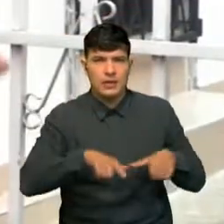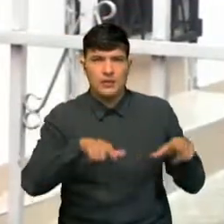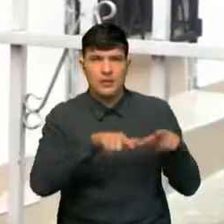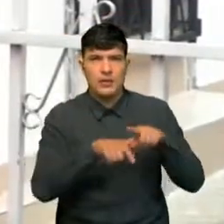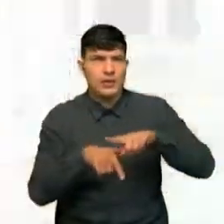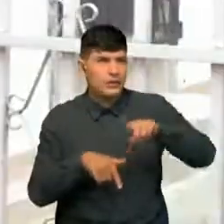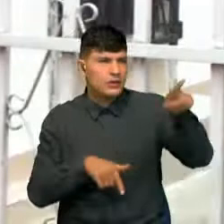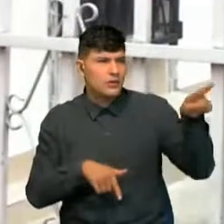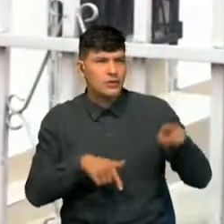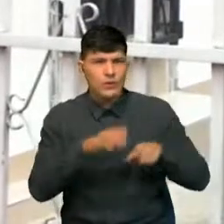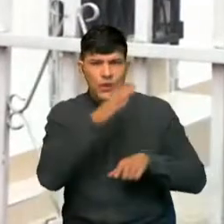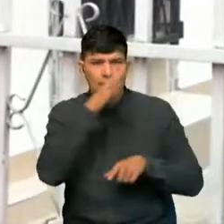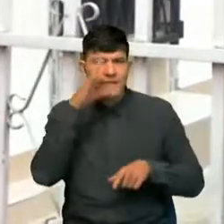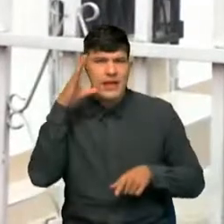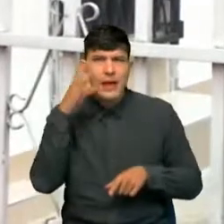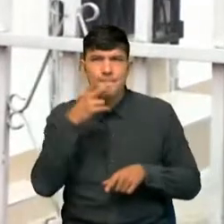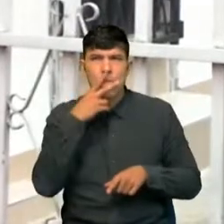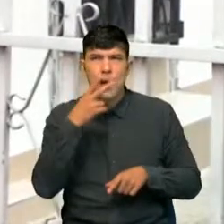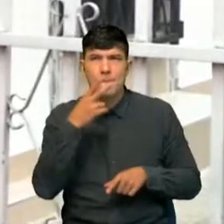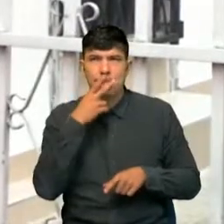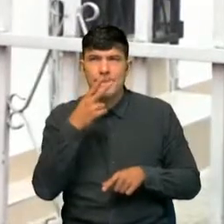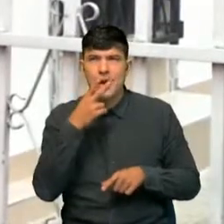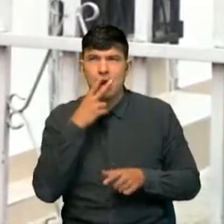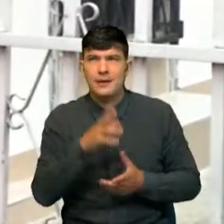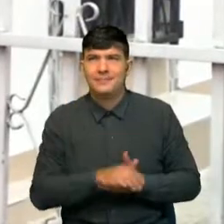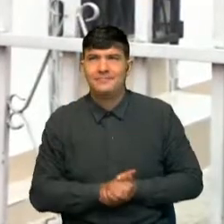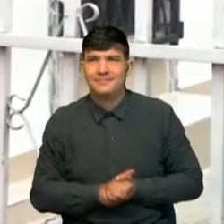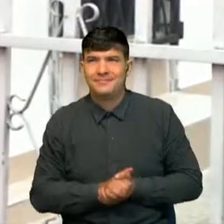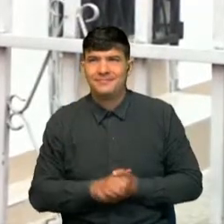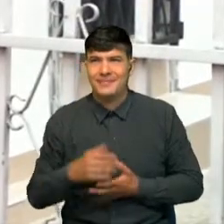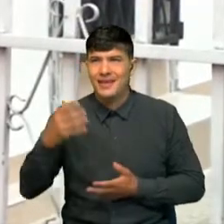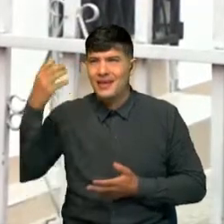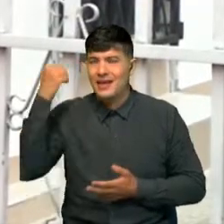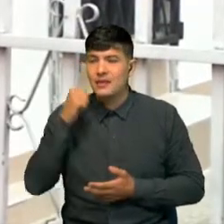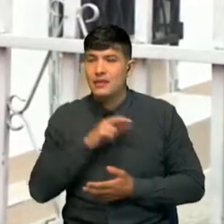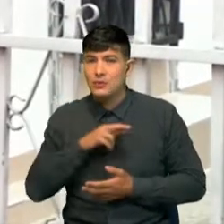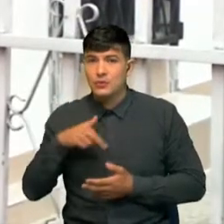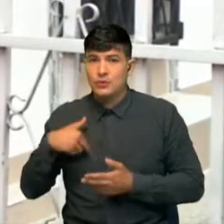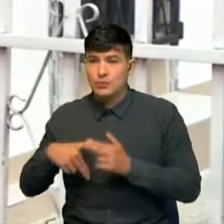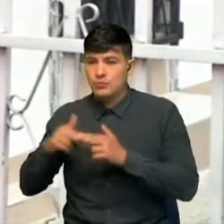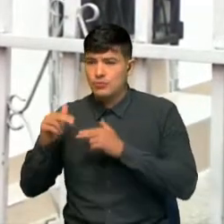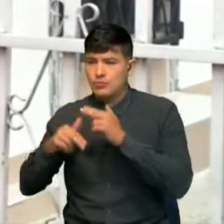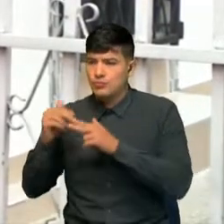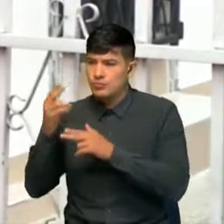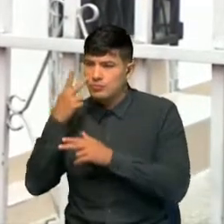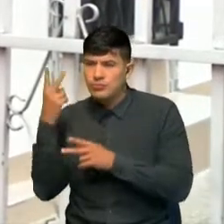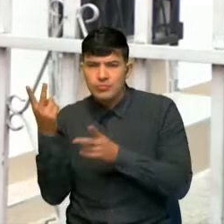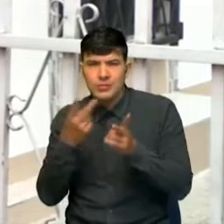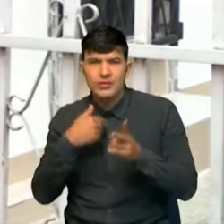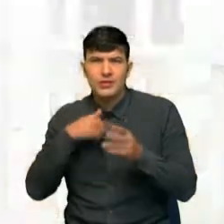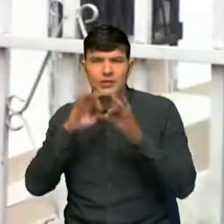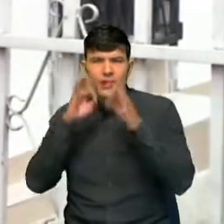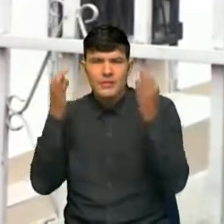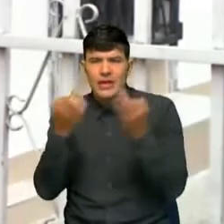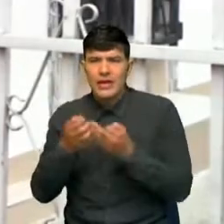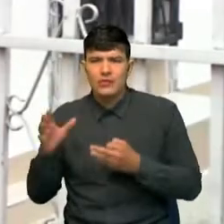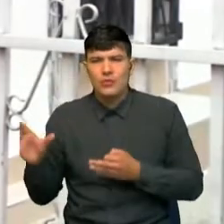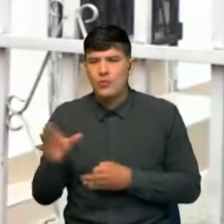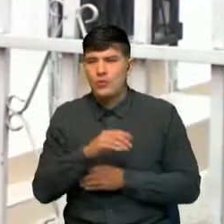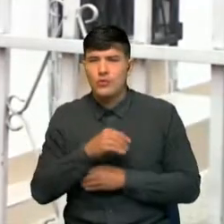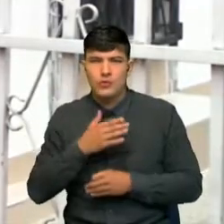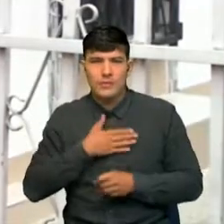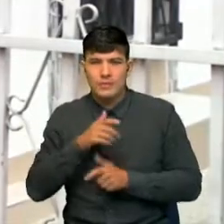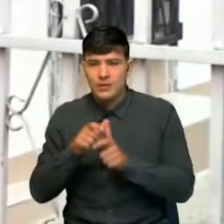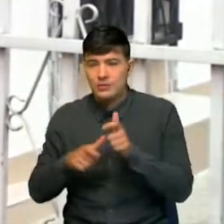era una tabaquera. Hemos sido compartidarios todos, una familia. Yo los debo una familia para mí, porque han